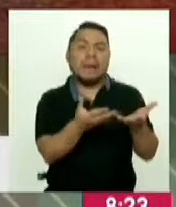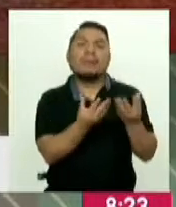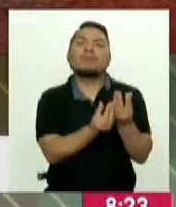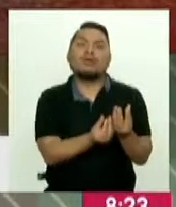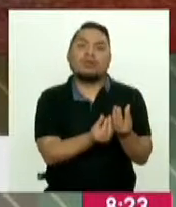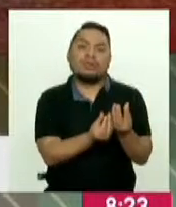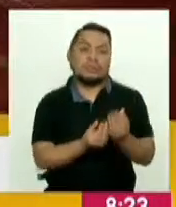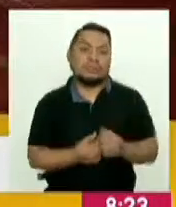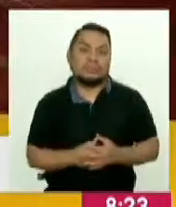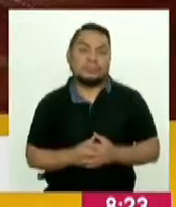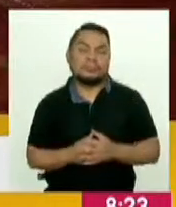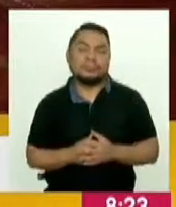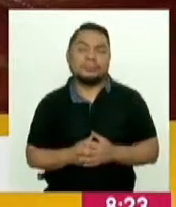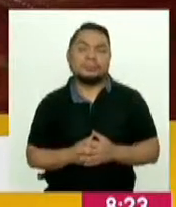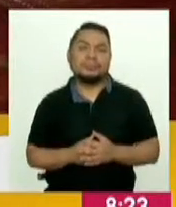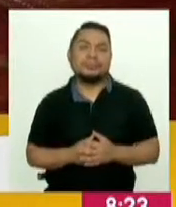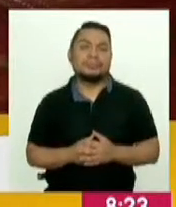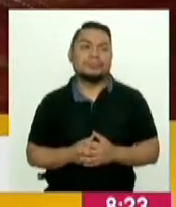lamentablemente cada vez son menos, ¿no?